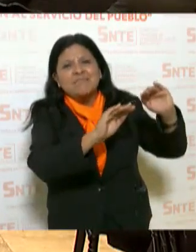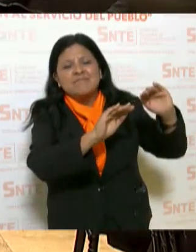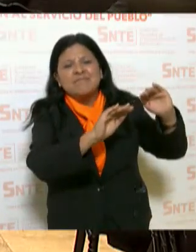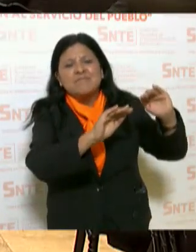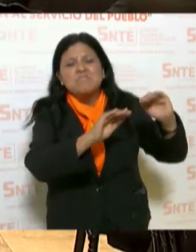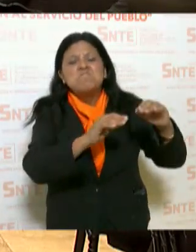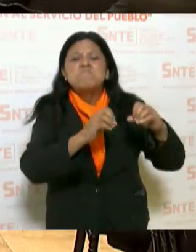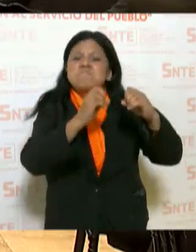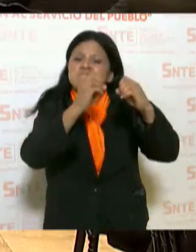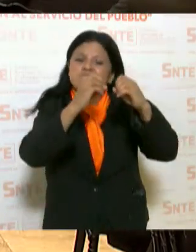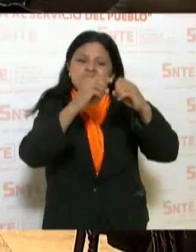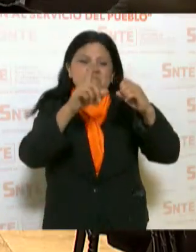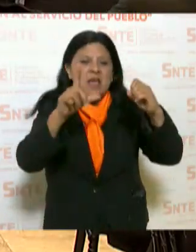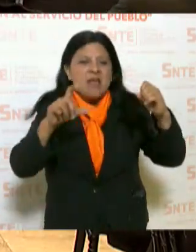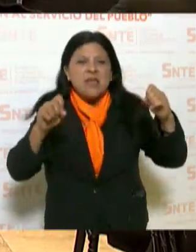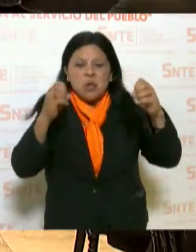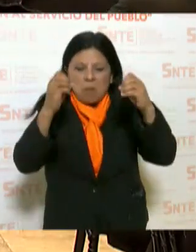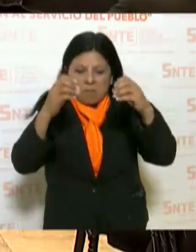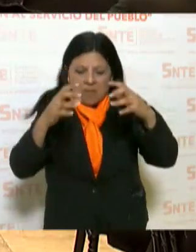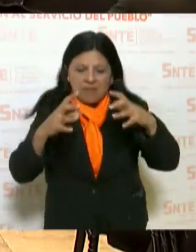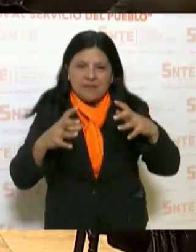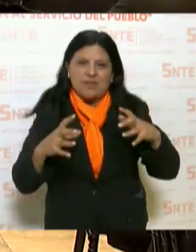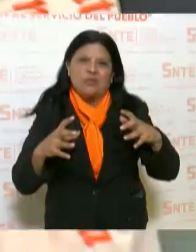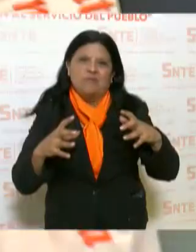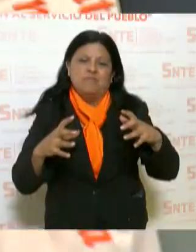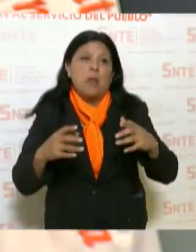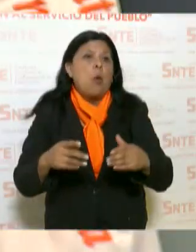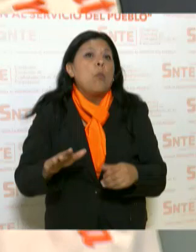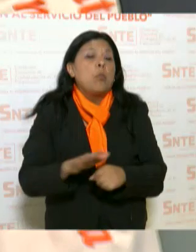Porque tenemos un tratado